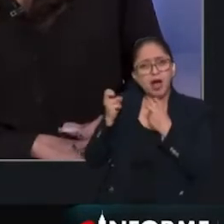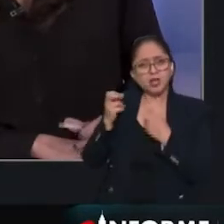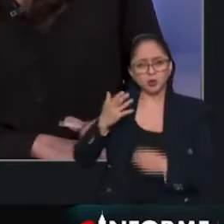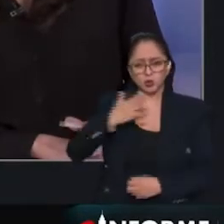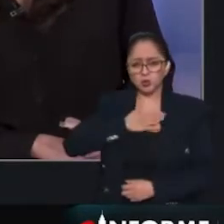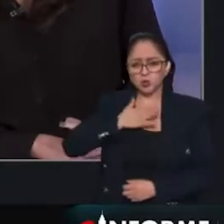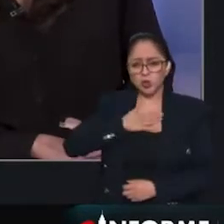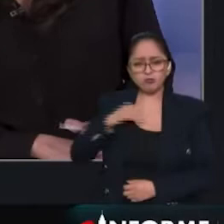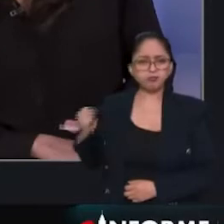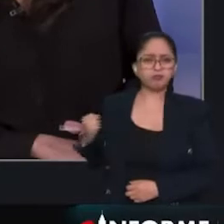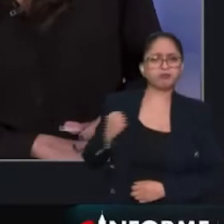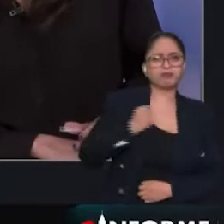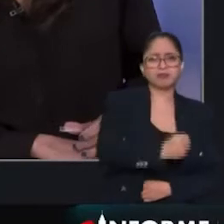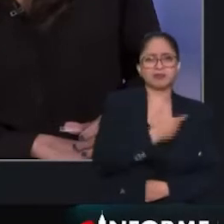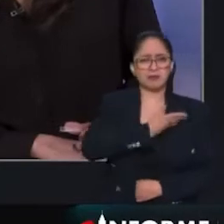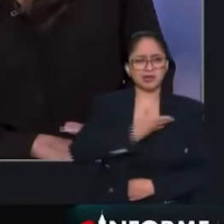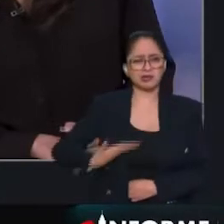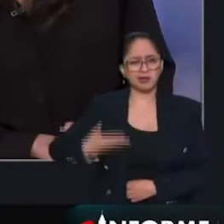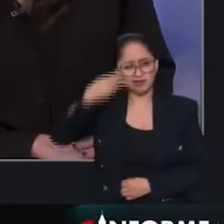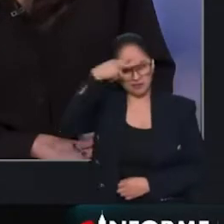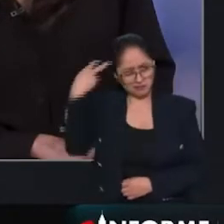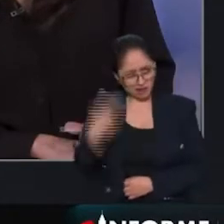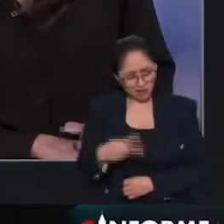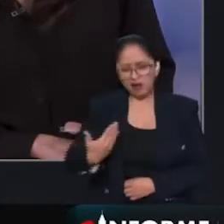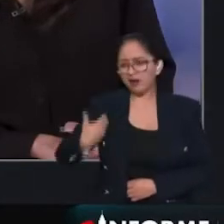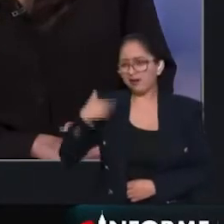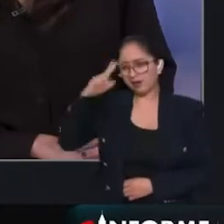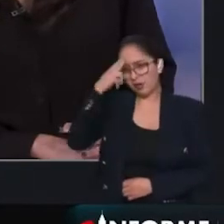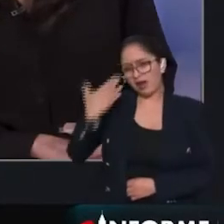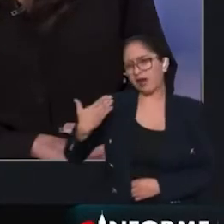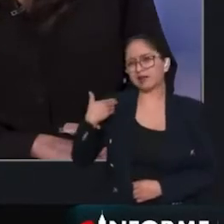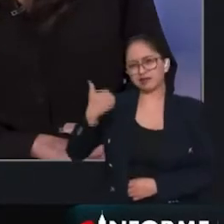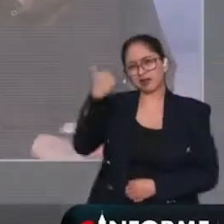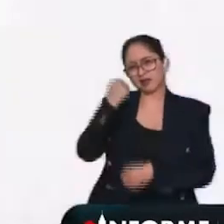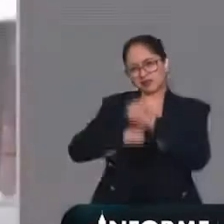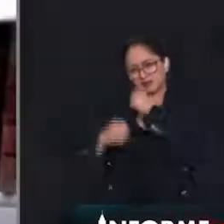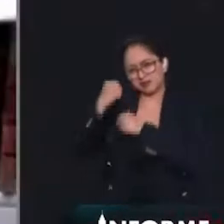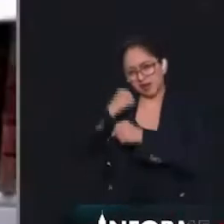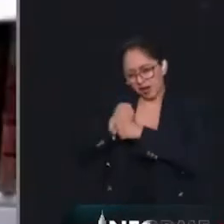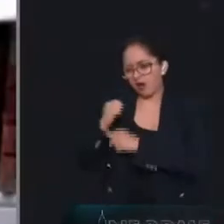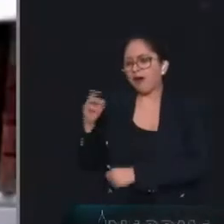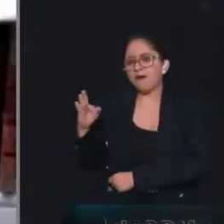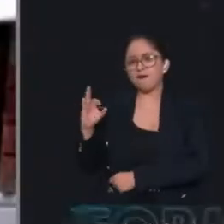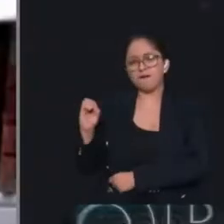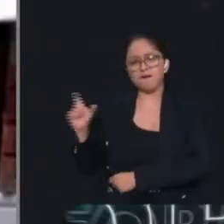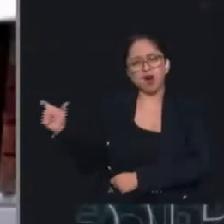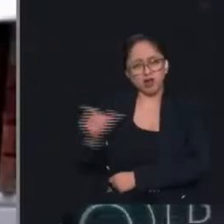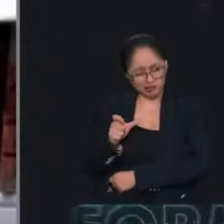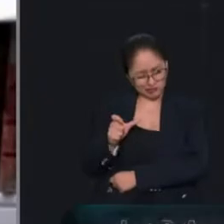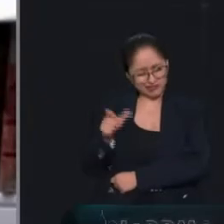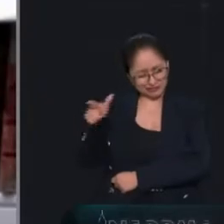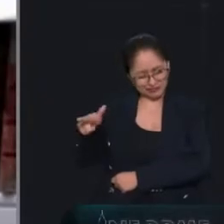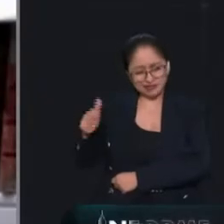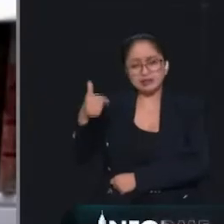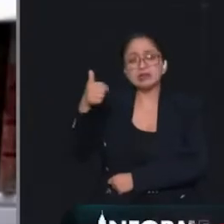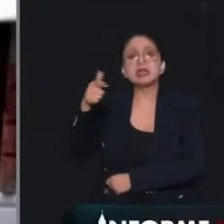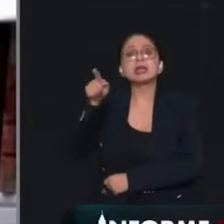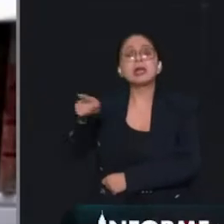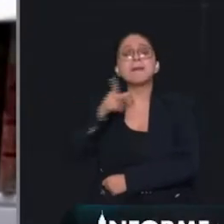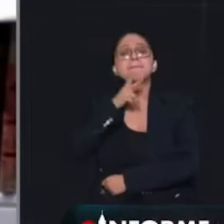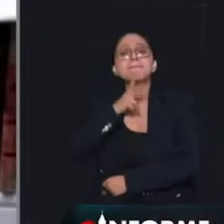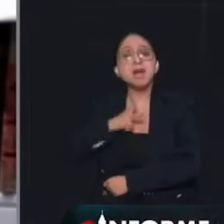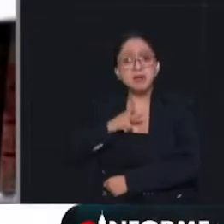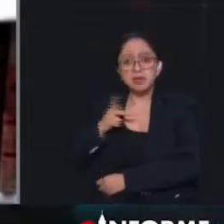que no debemos olvidar nunca del asunto de Vicente Fox, del sexenio de Vicente Fox, que es que en tiempos de Vicente Fox, Pemex